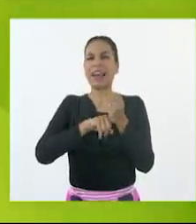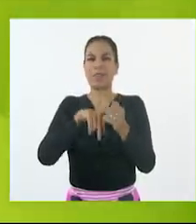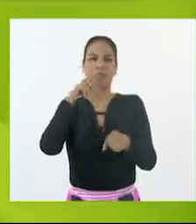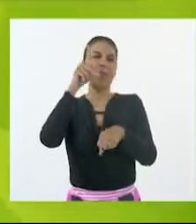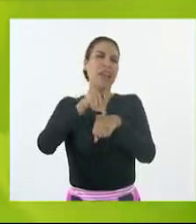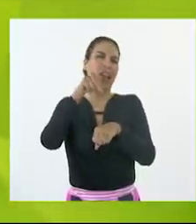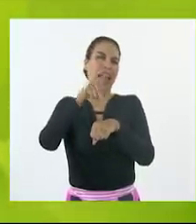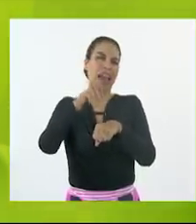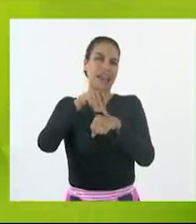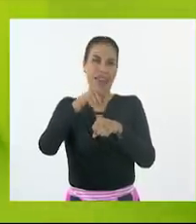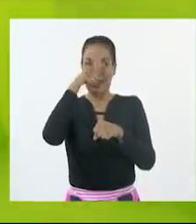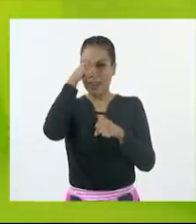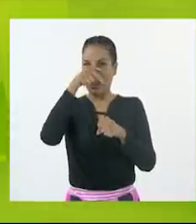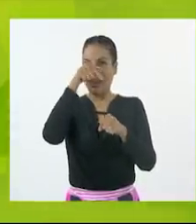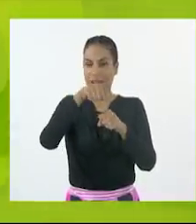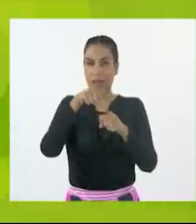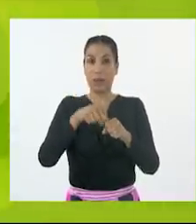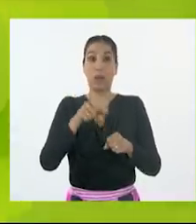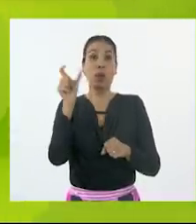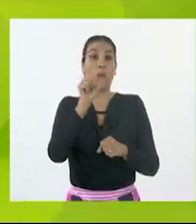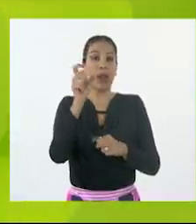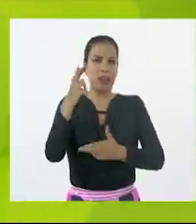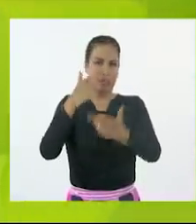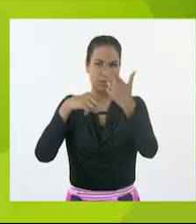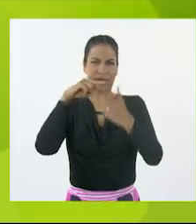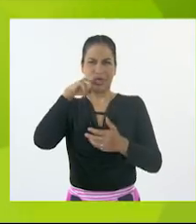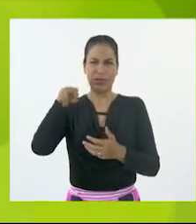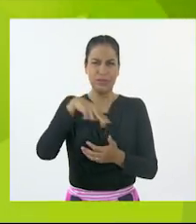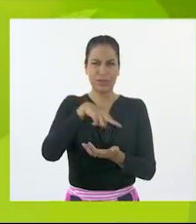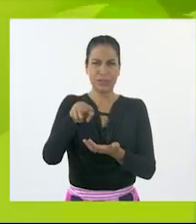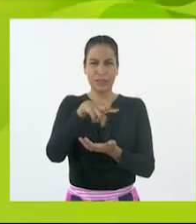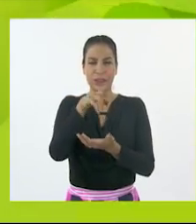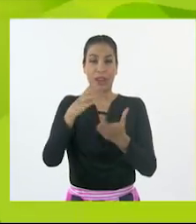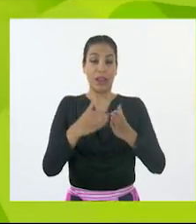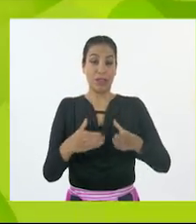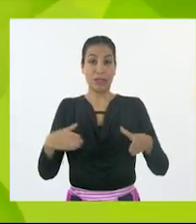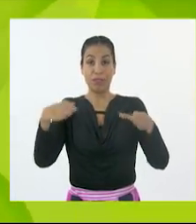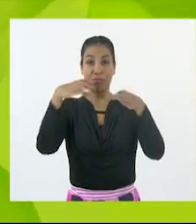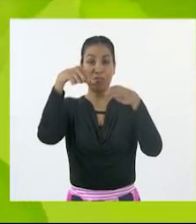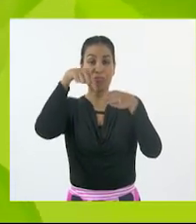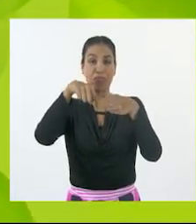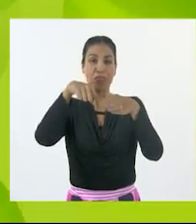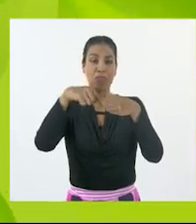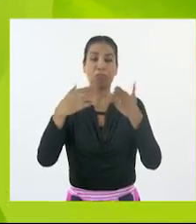piedra. Y cuando regresó, el frasco estaba